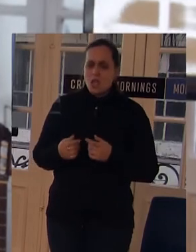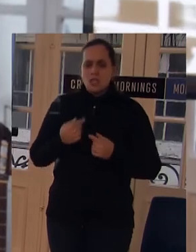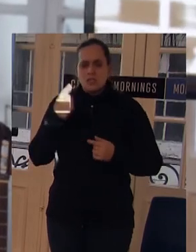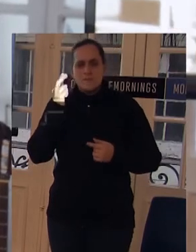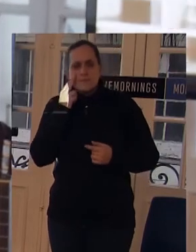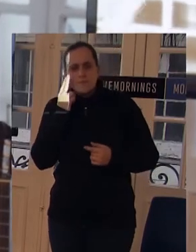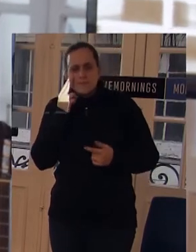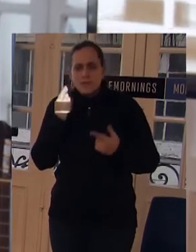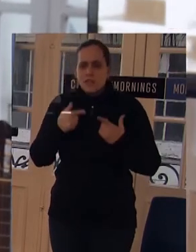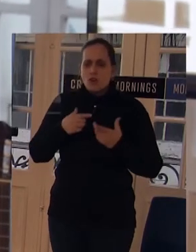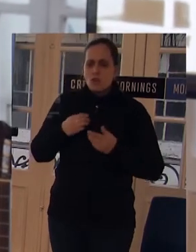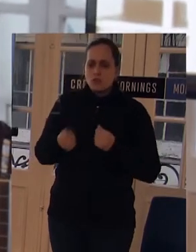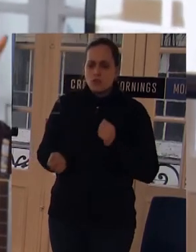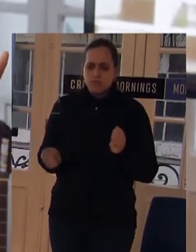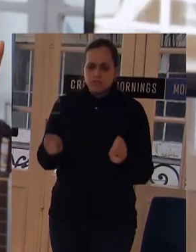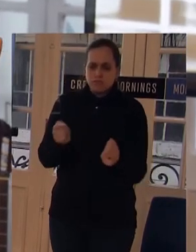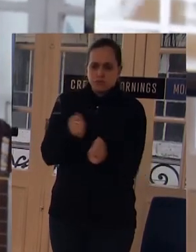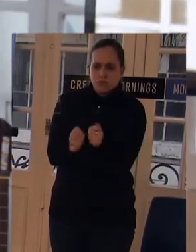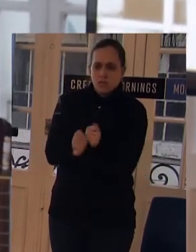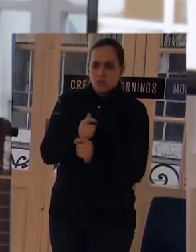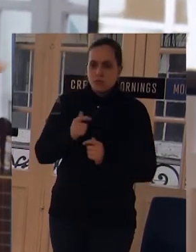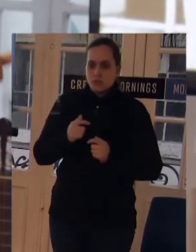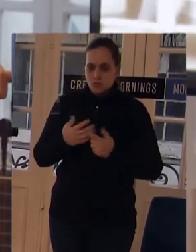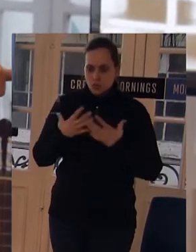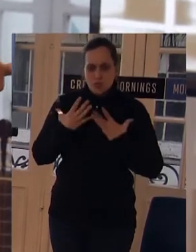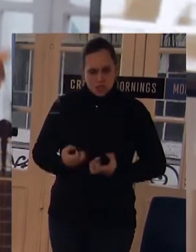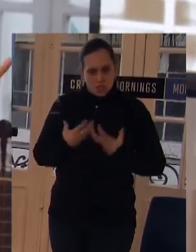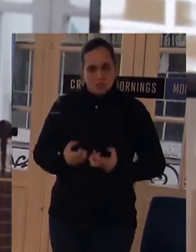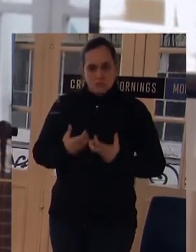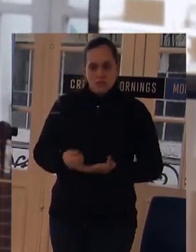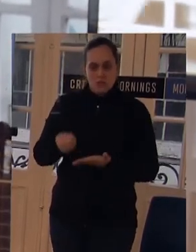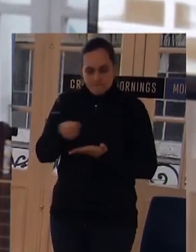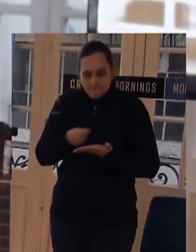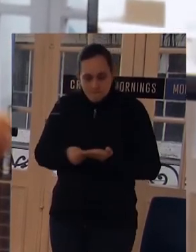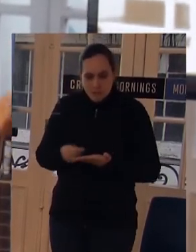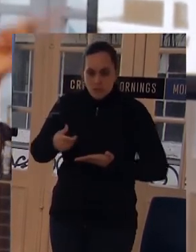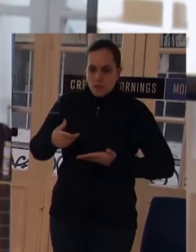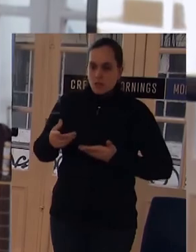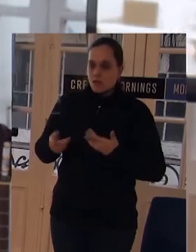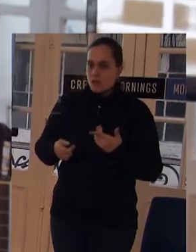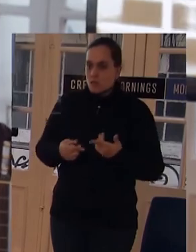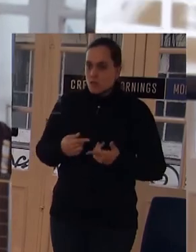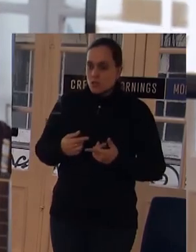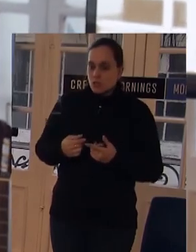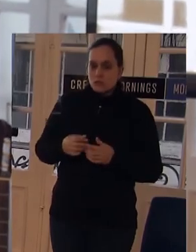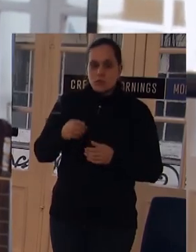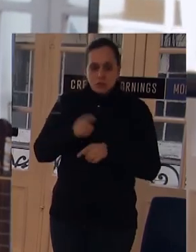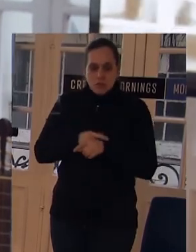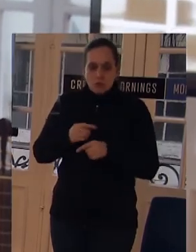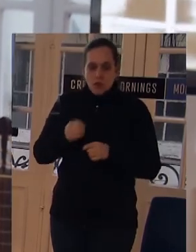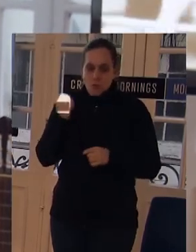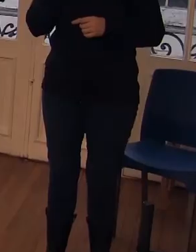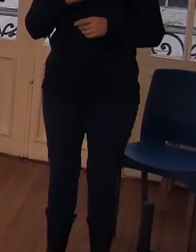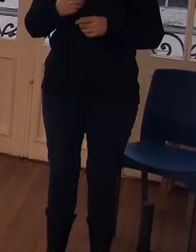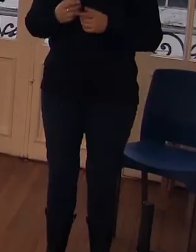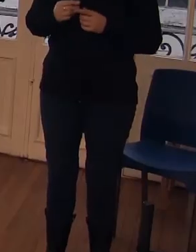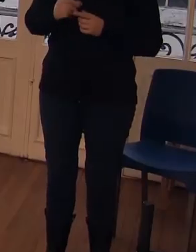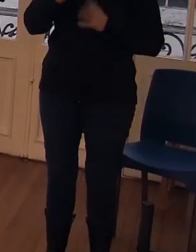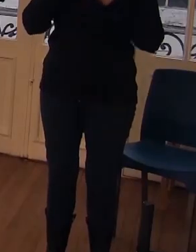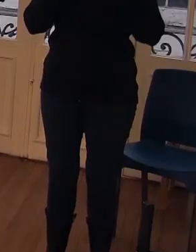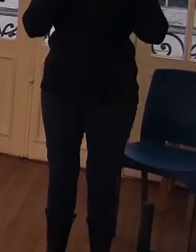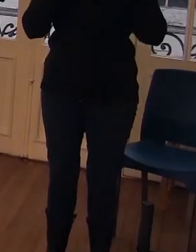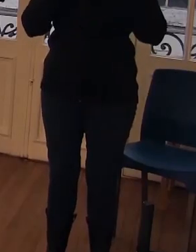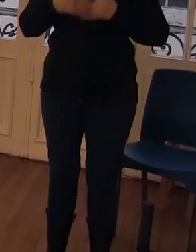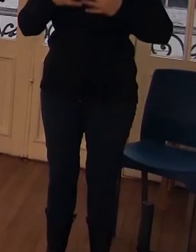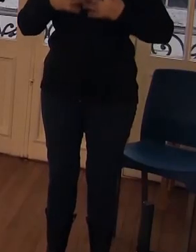hacer esto porque, o sea, yo sé que lo quiero hacer y lo tengo que hacer, pero bueno, voy a tener que optimizar el tiempo.